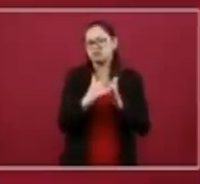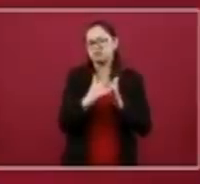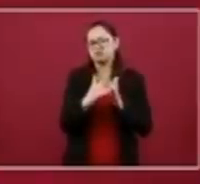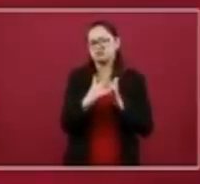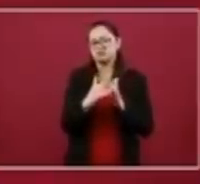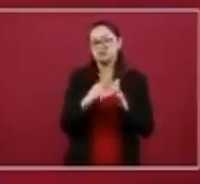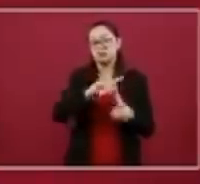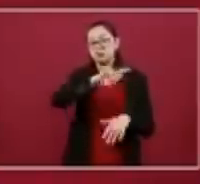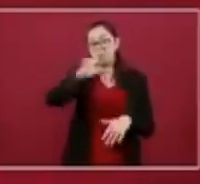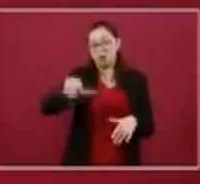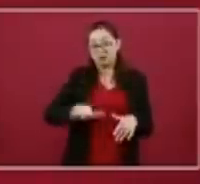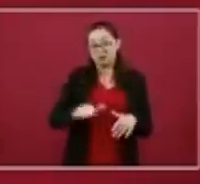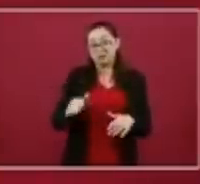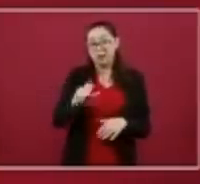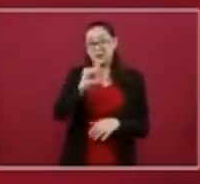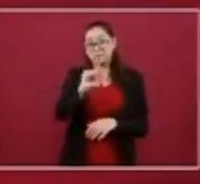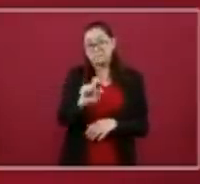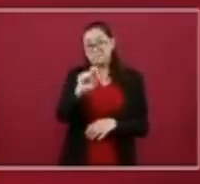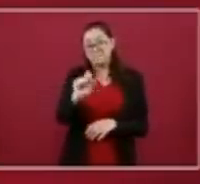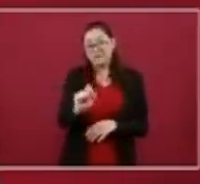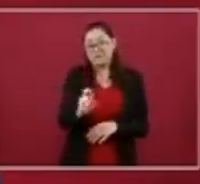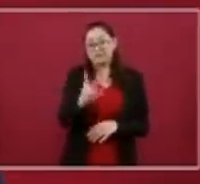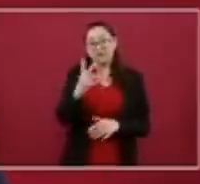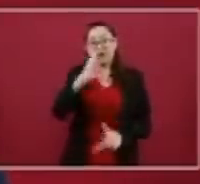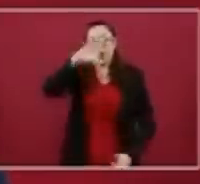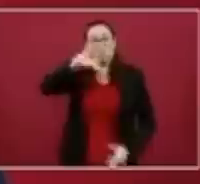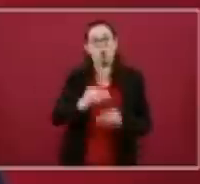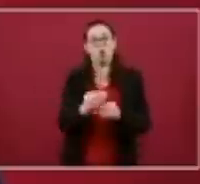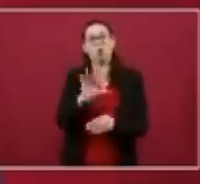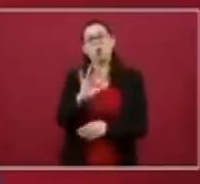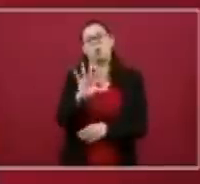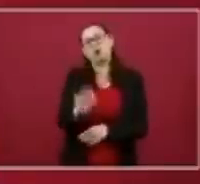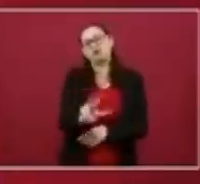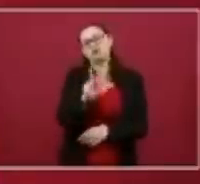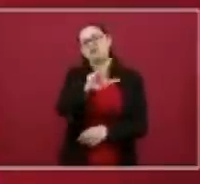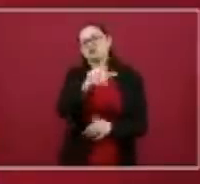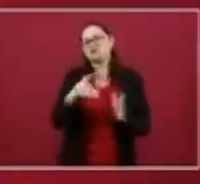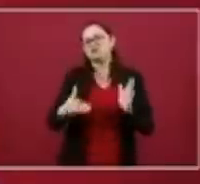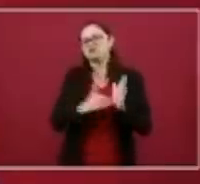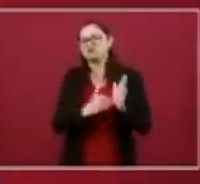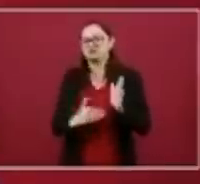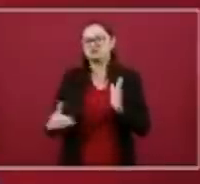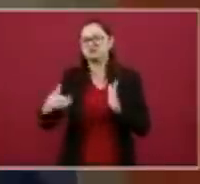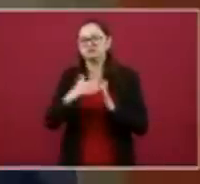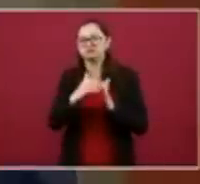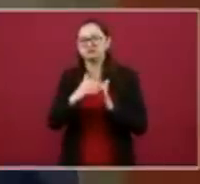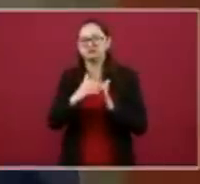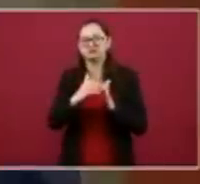24 ya acumulaban 48,000 millones.